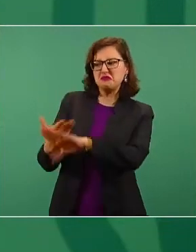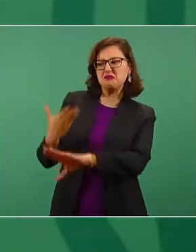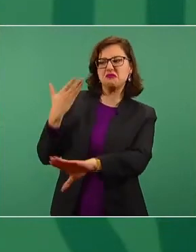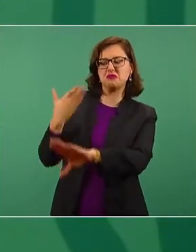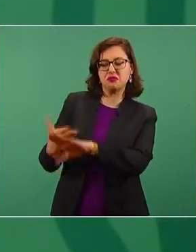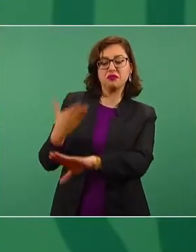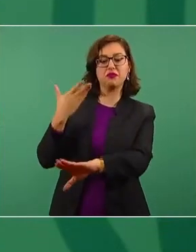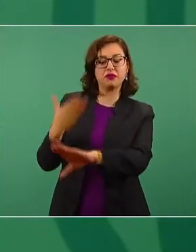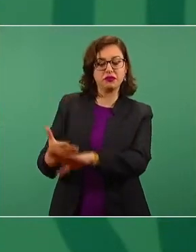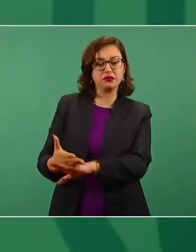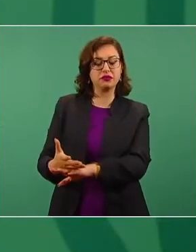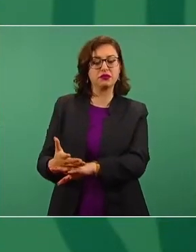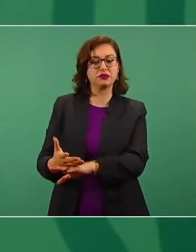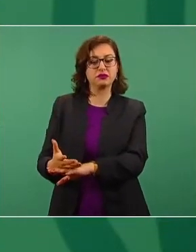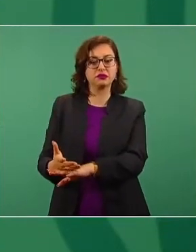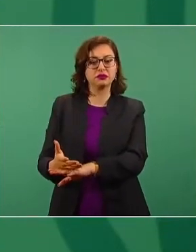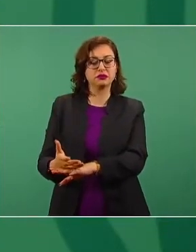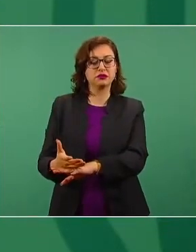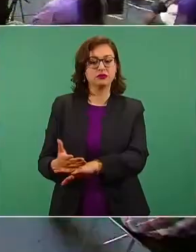para